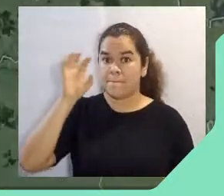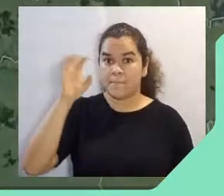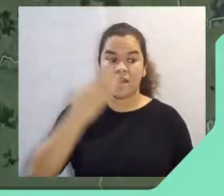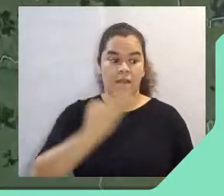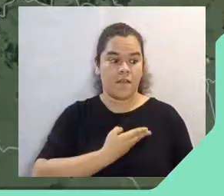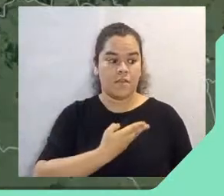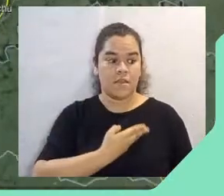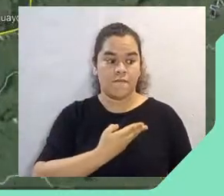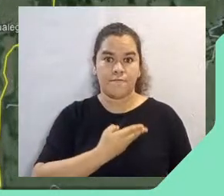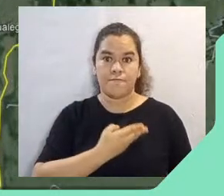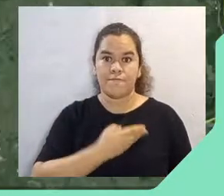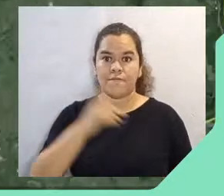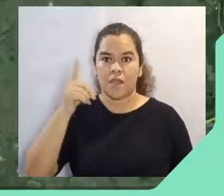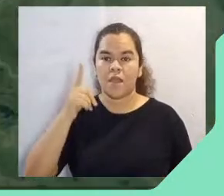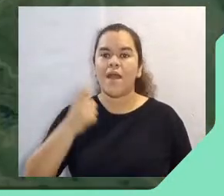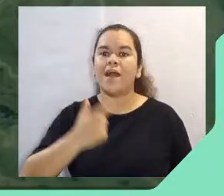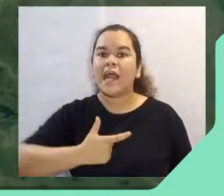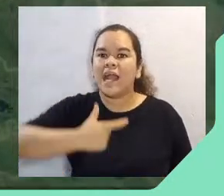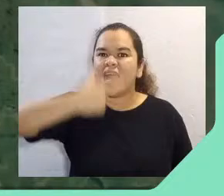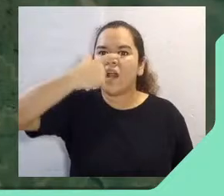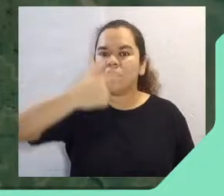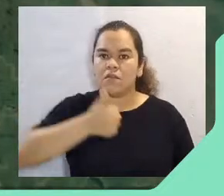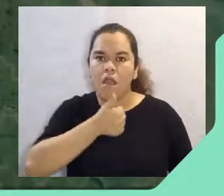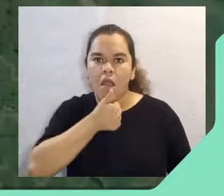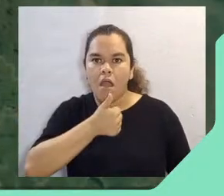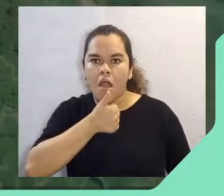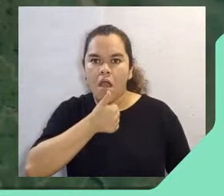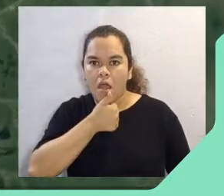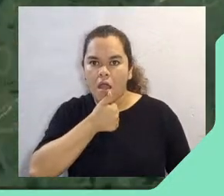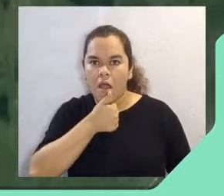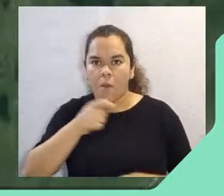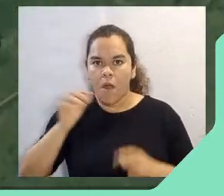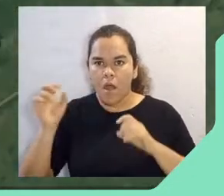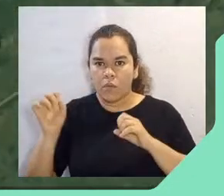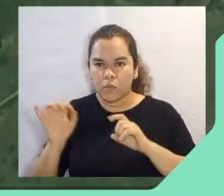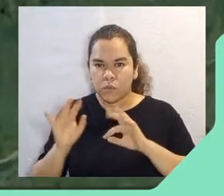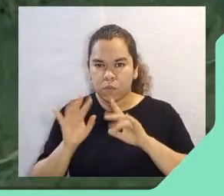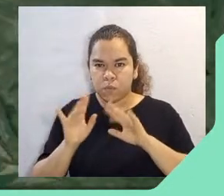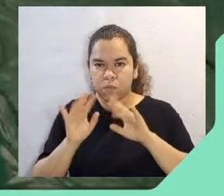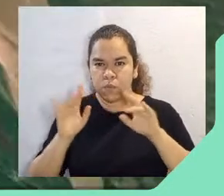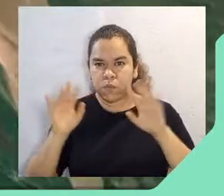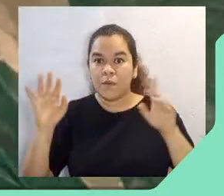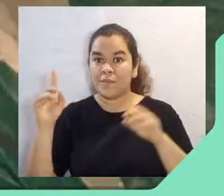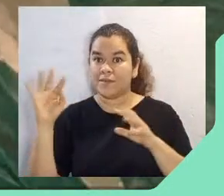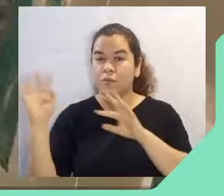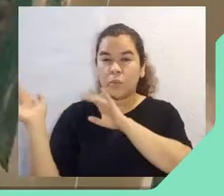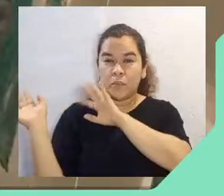central termoeléctrica importante que se encuentra en Timbúes,